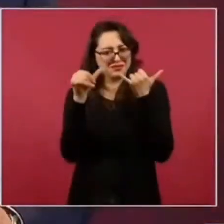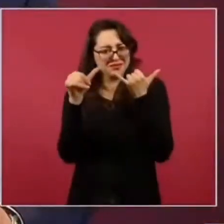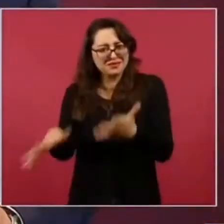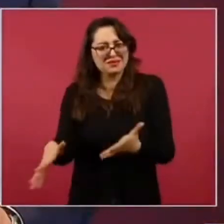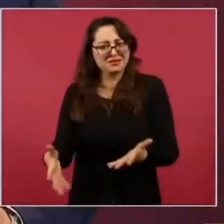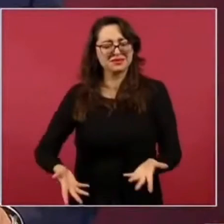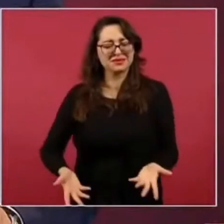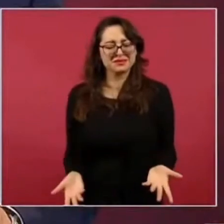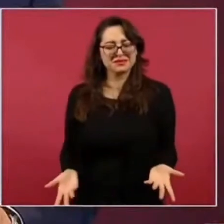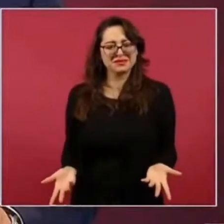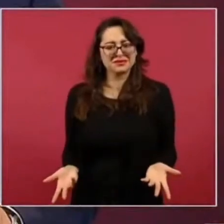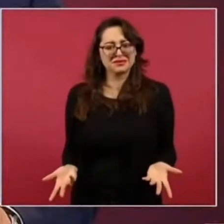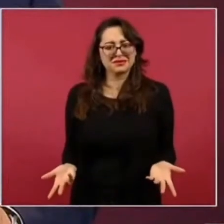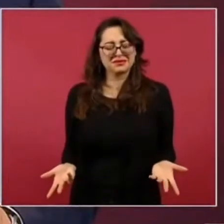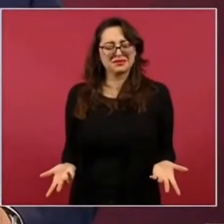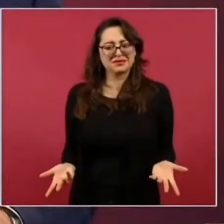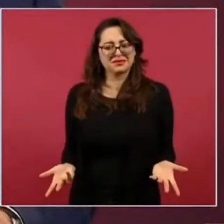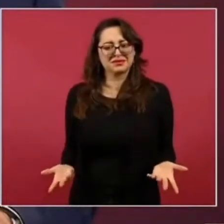completo.